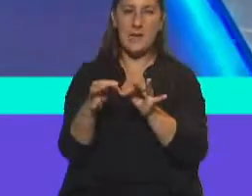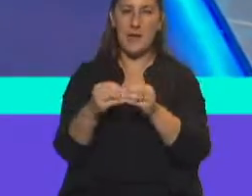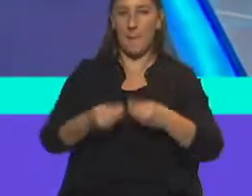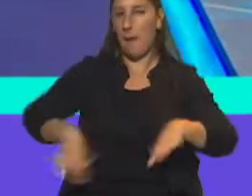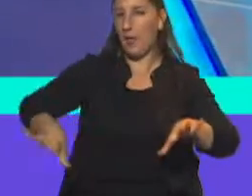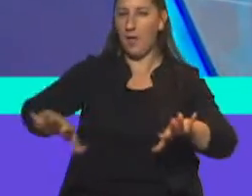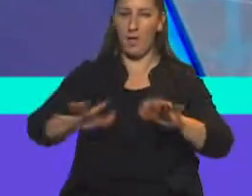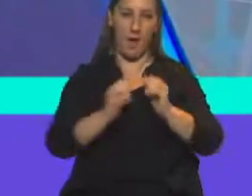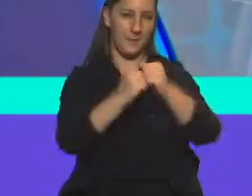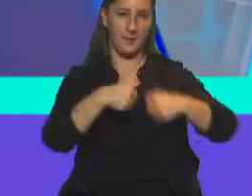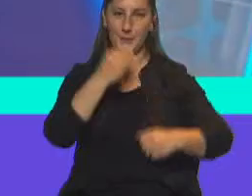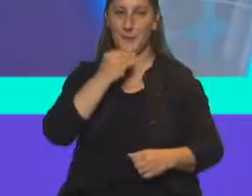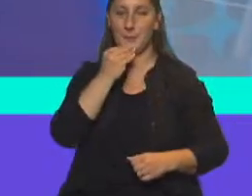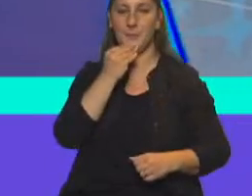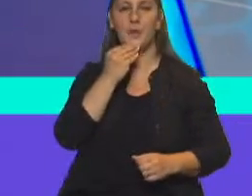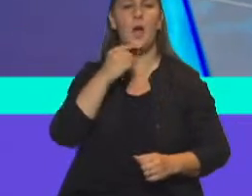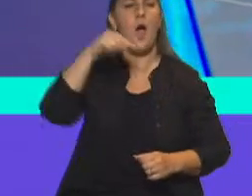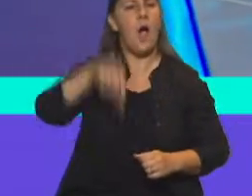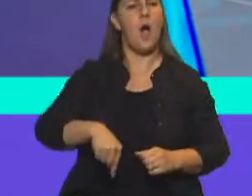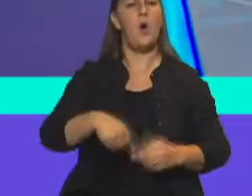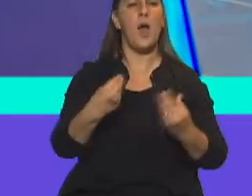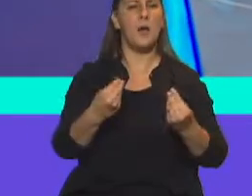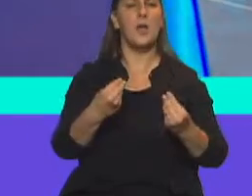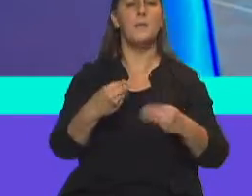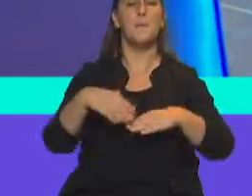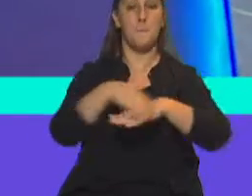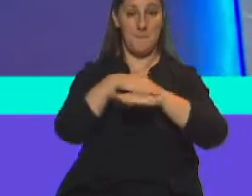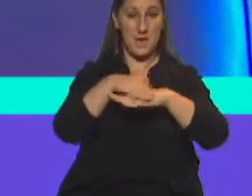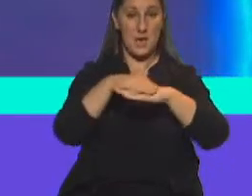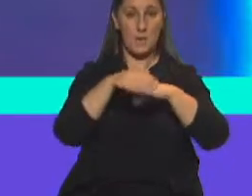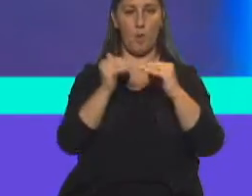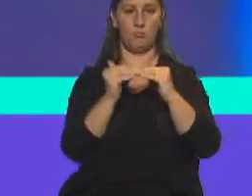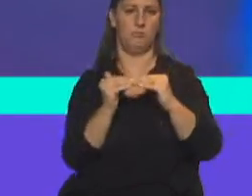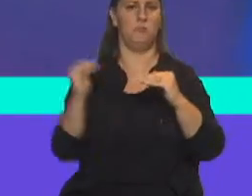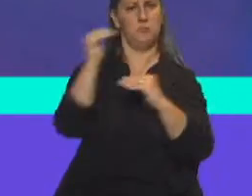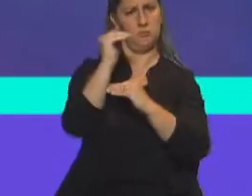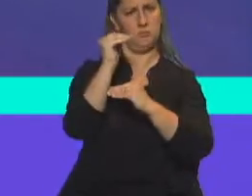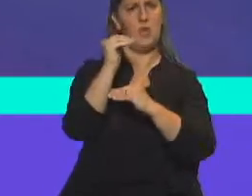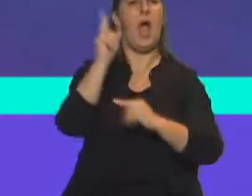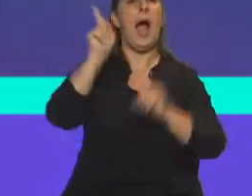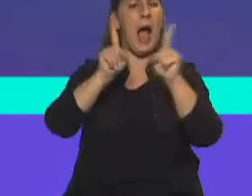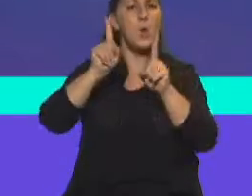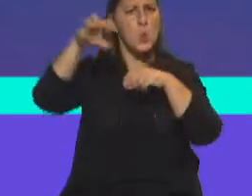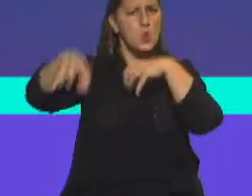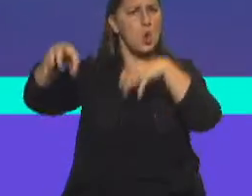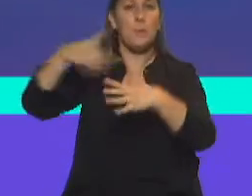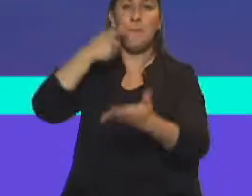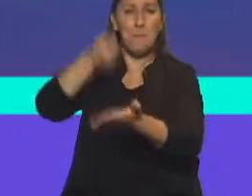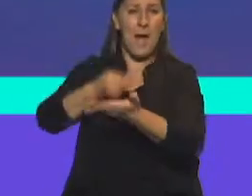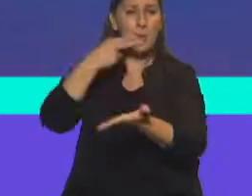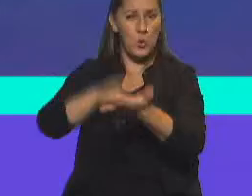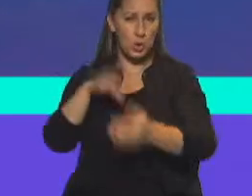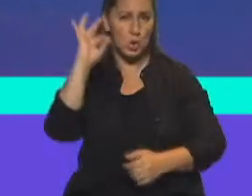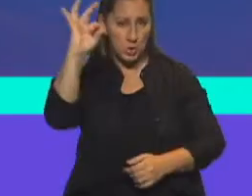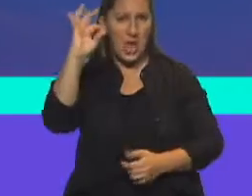en el mundo. Bueno, esto lo que hace es subir el piso para que empiecen a pagar en algunos lugares en donde no pagan nada,